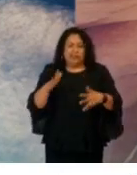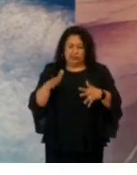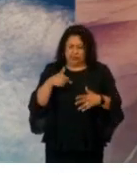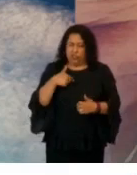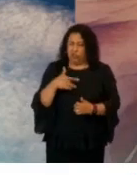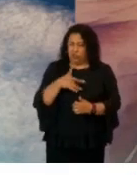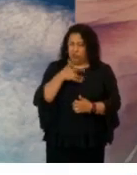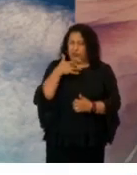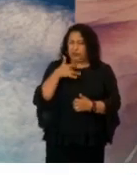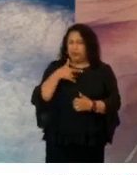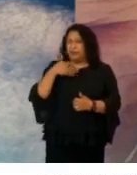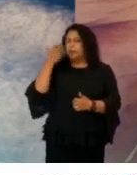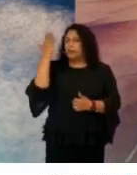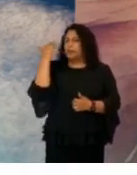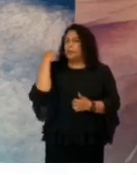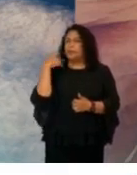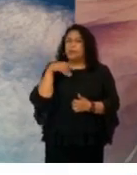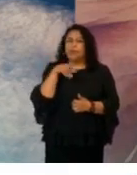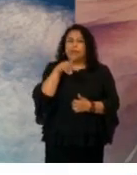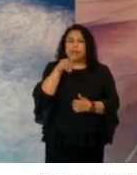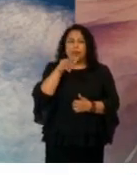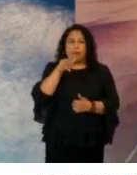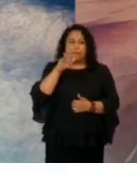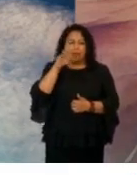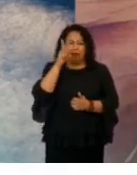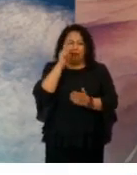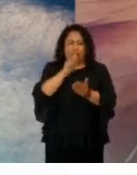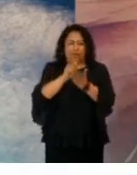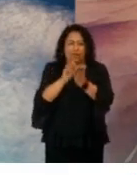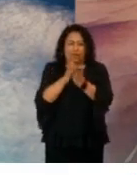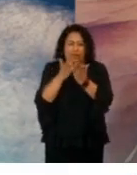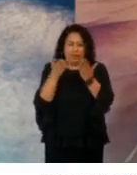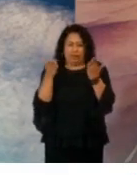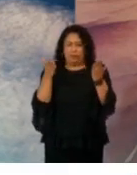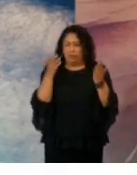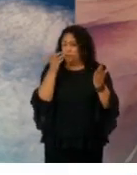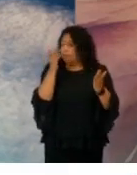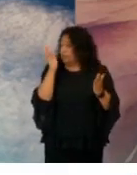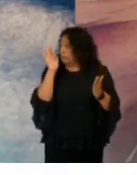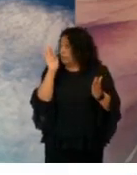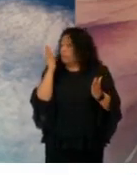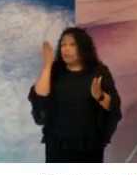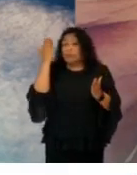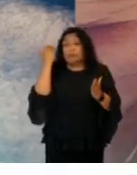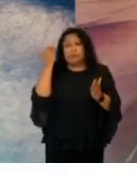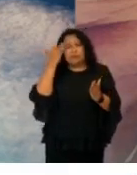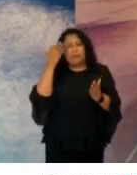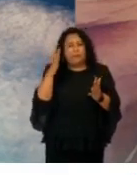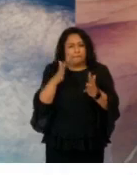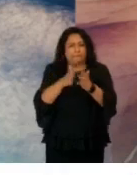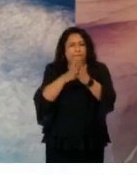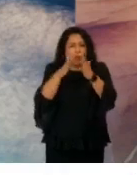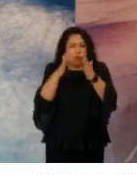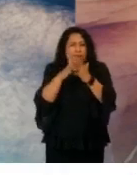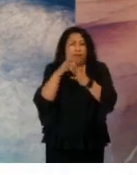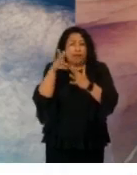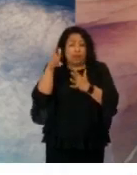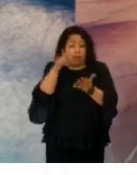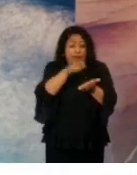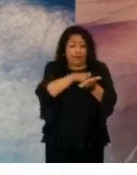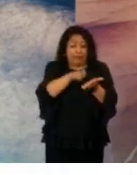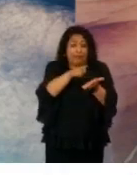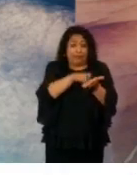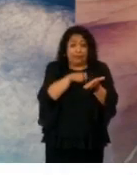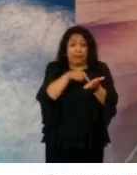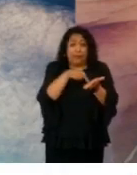sensación en aquella novela de La Perla de Steinbeck, que era en época de la guerra, es justo cuando la escribe que son